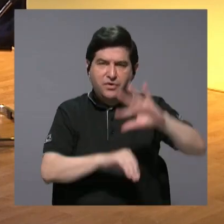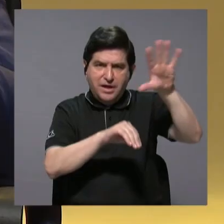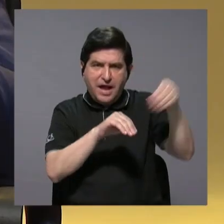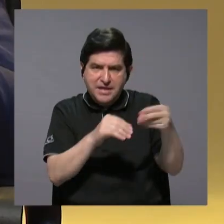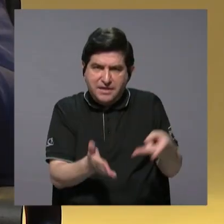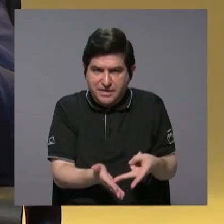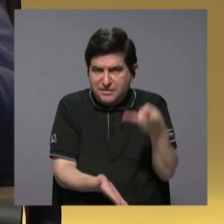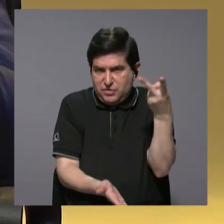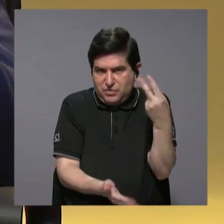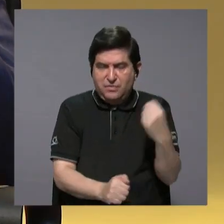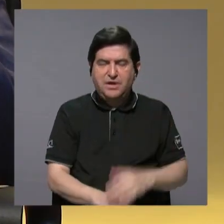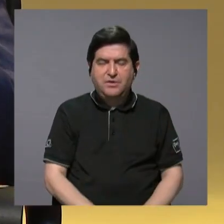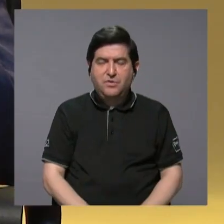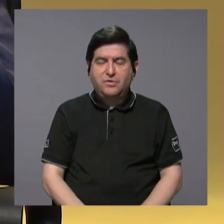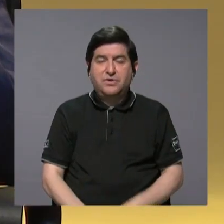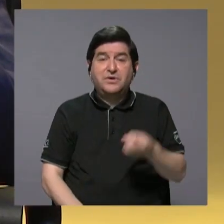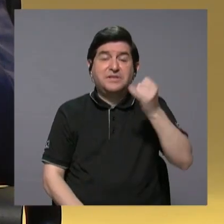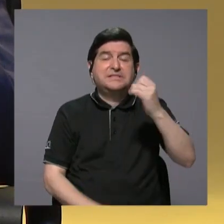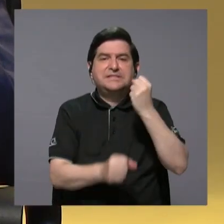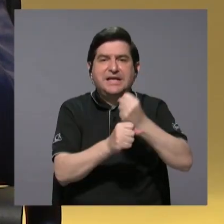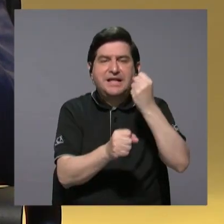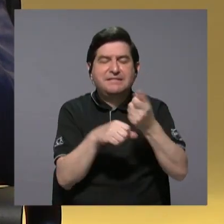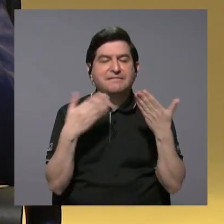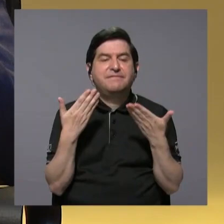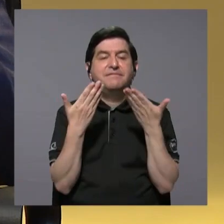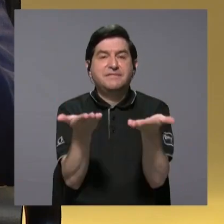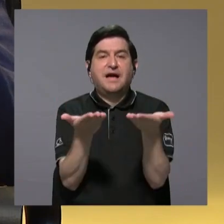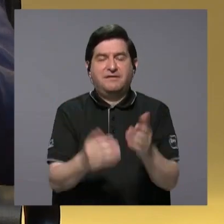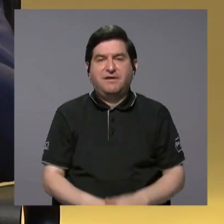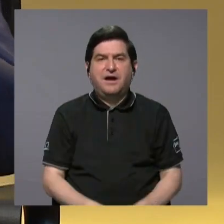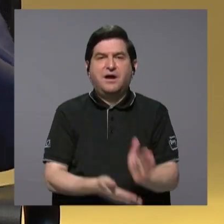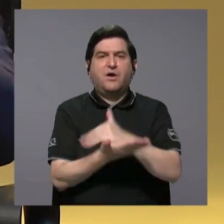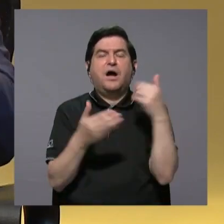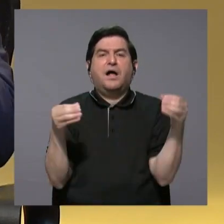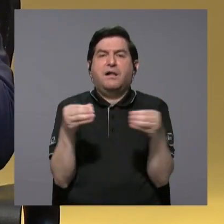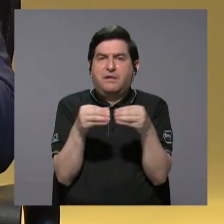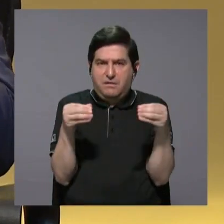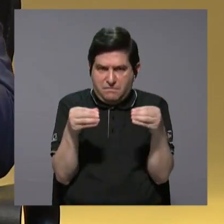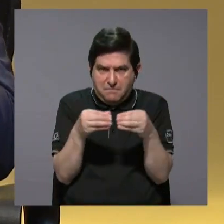valor, en el tanto el trabajo que estén dando sea algo más que